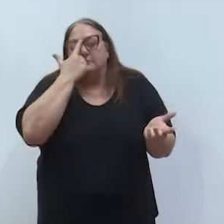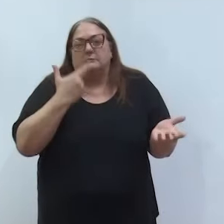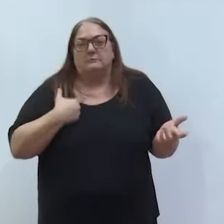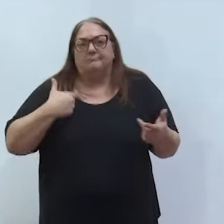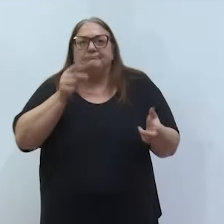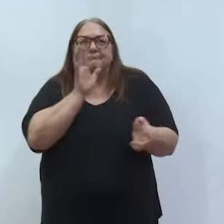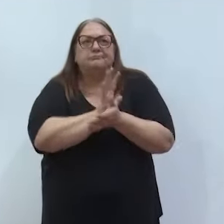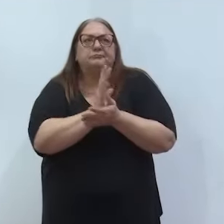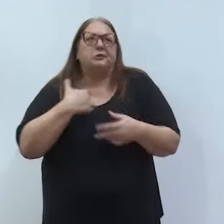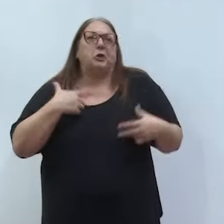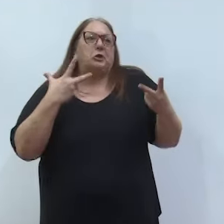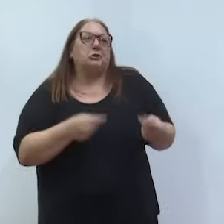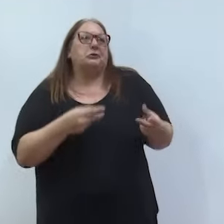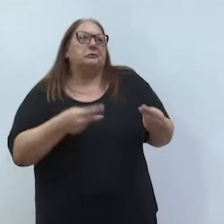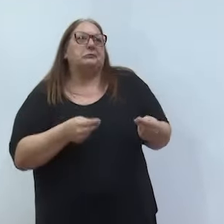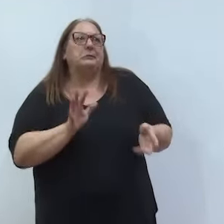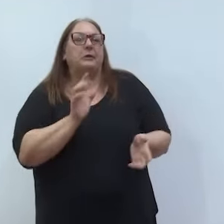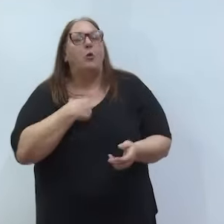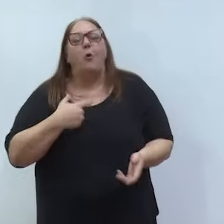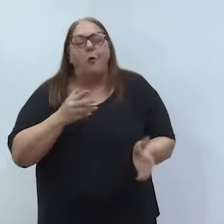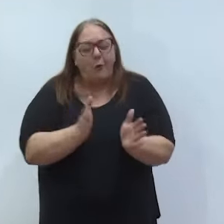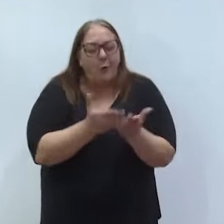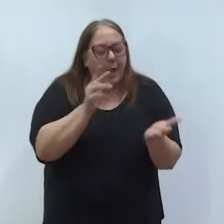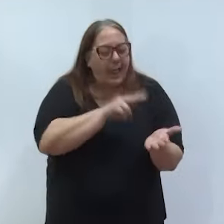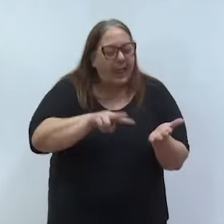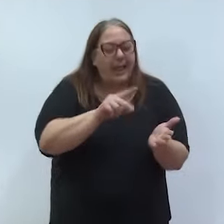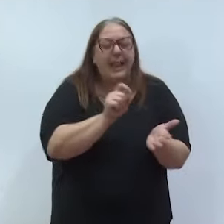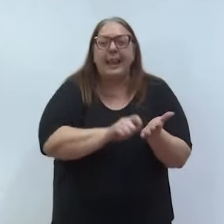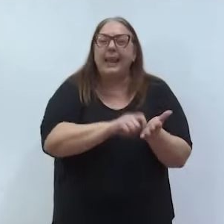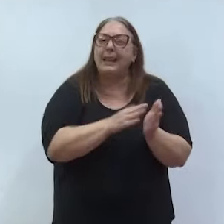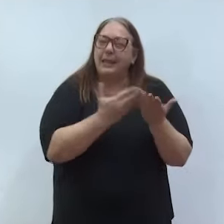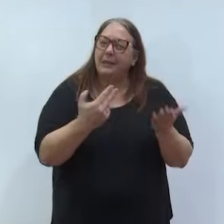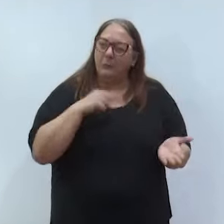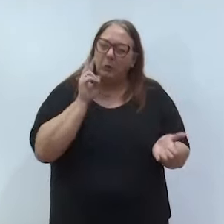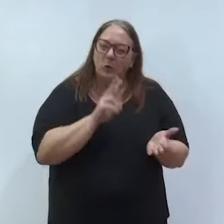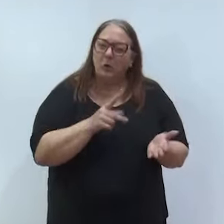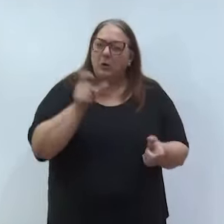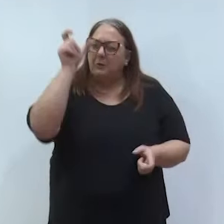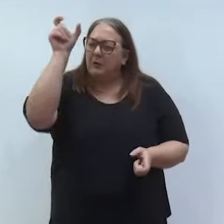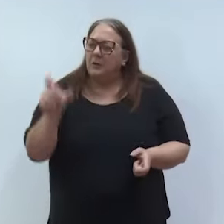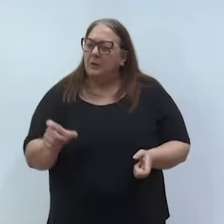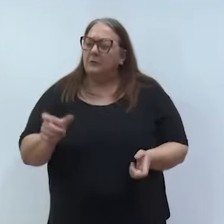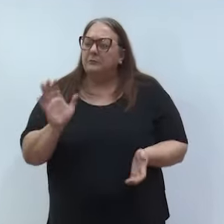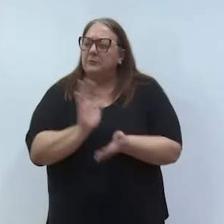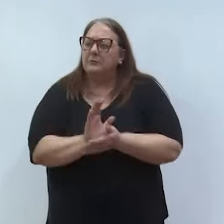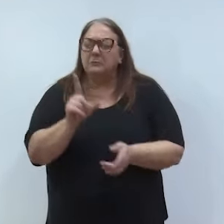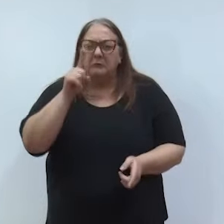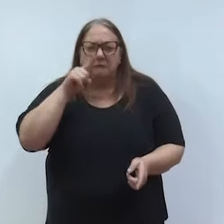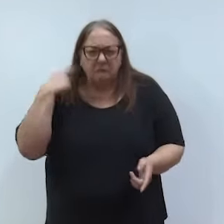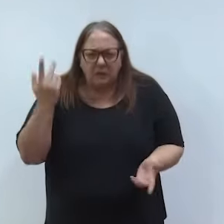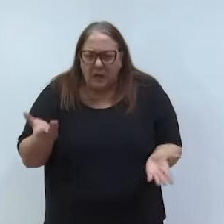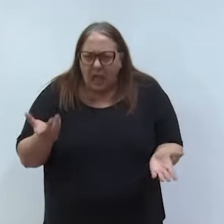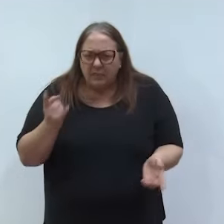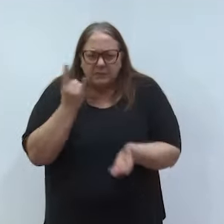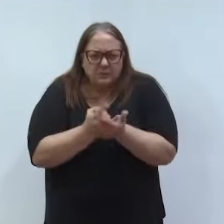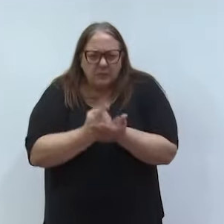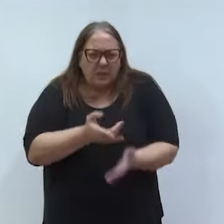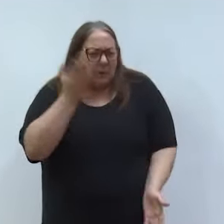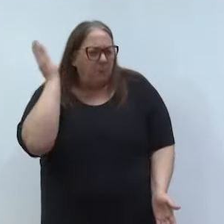del libro al personalismo no Alberto Fernández se le dió con un caño desde